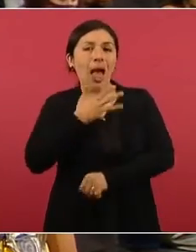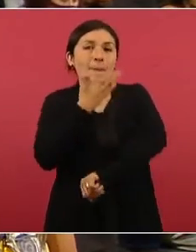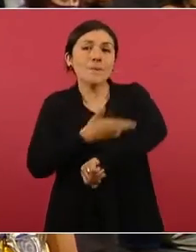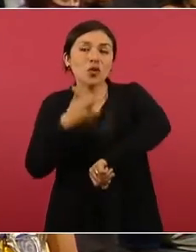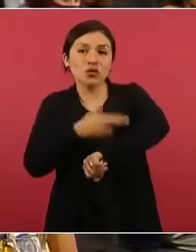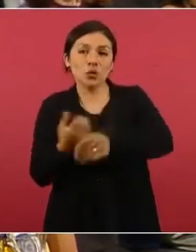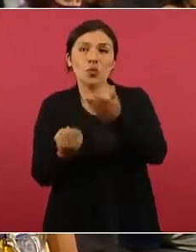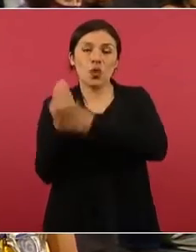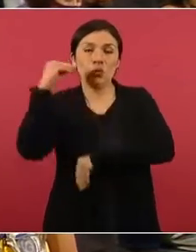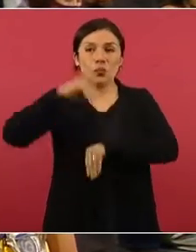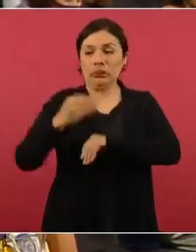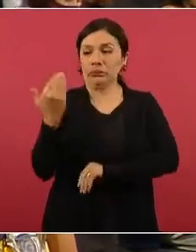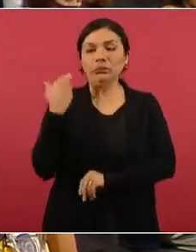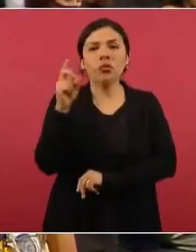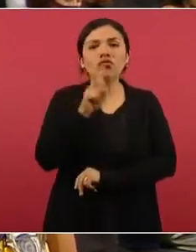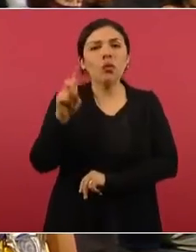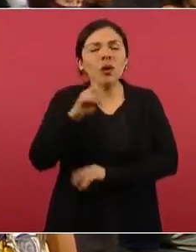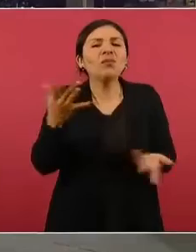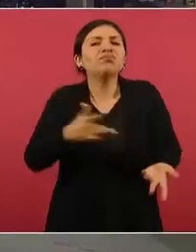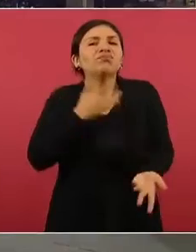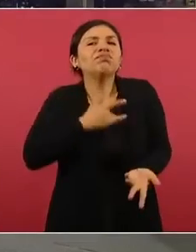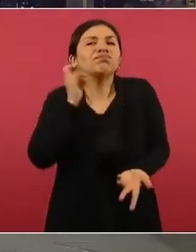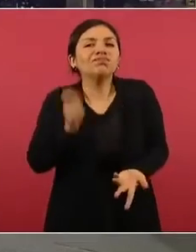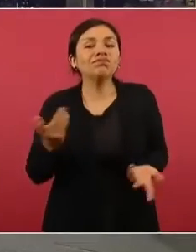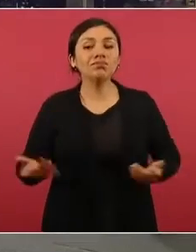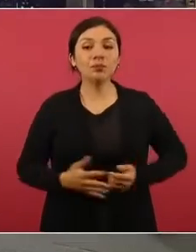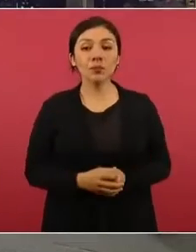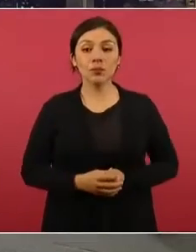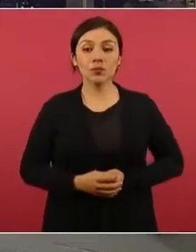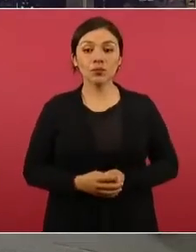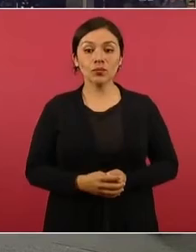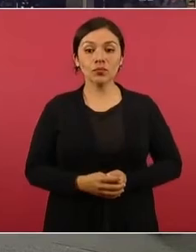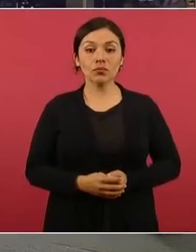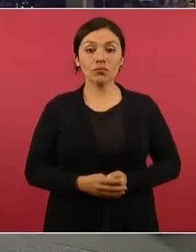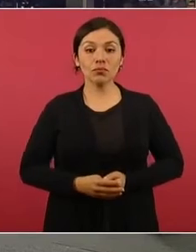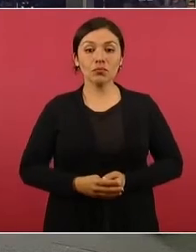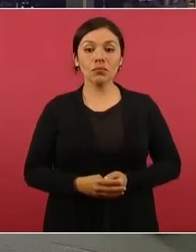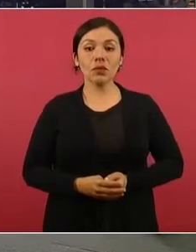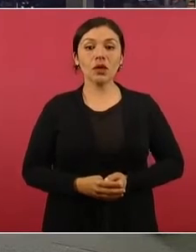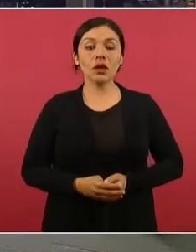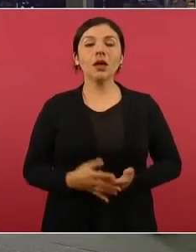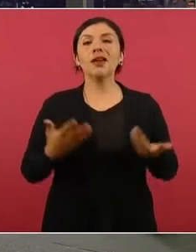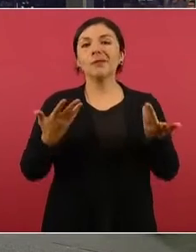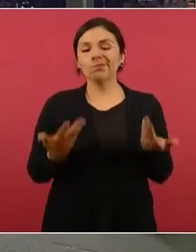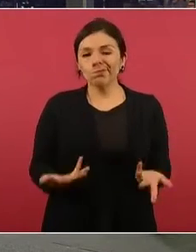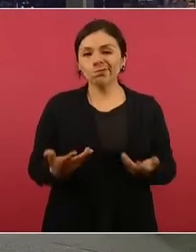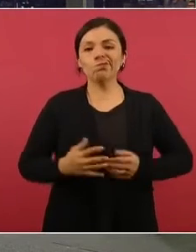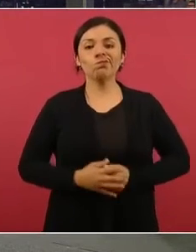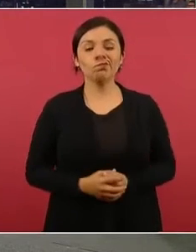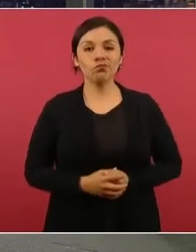proceso, en práctica el pasado domingo, presidente. Bueno, sí hubieron